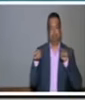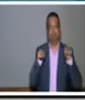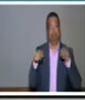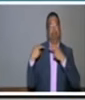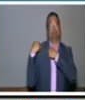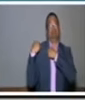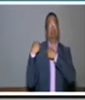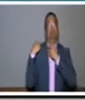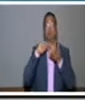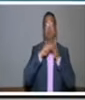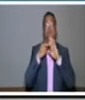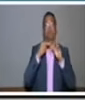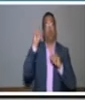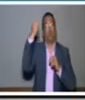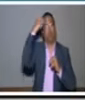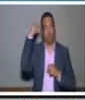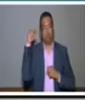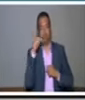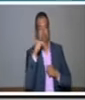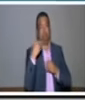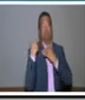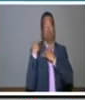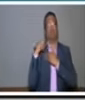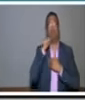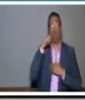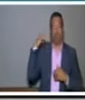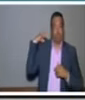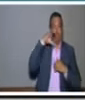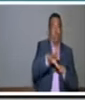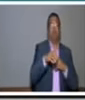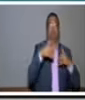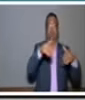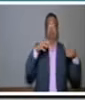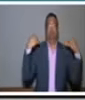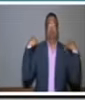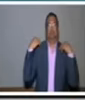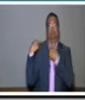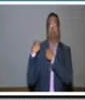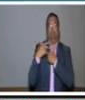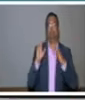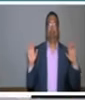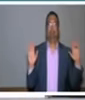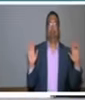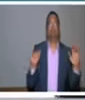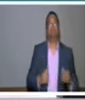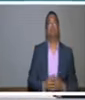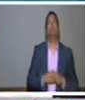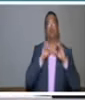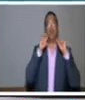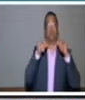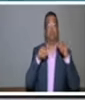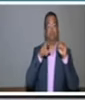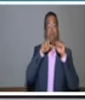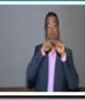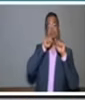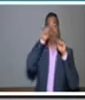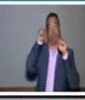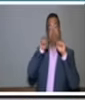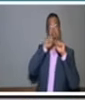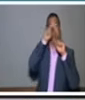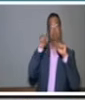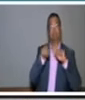ser responsable de qué proyectos hacer. No todo está en la Junta. En términos del reciclaje, yo utilizo